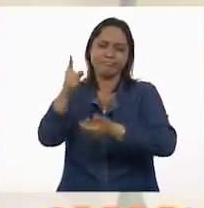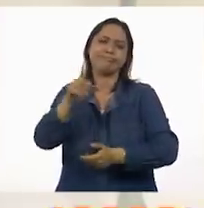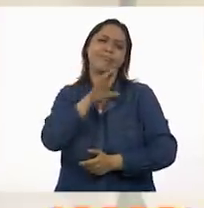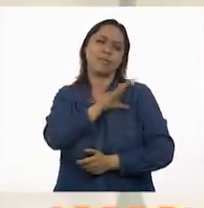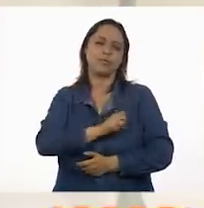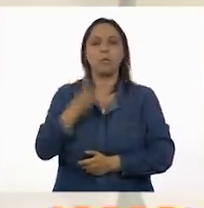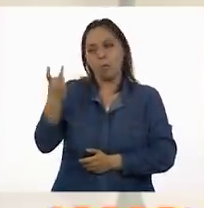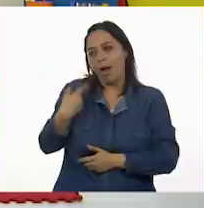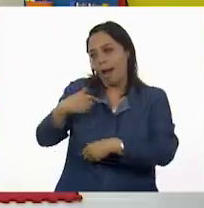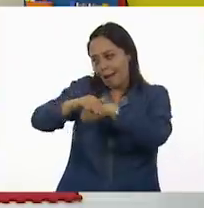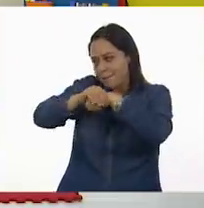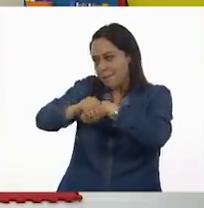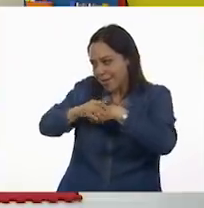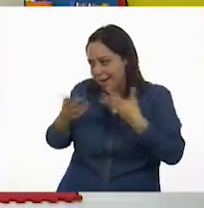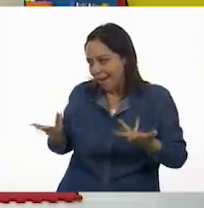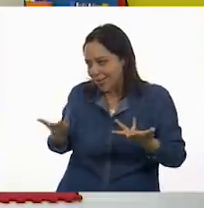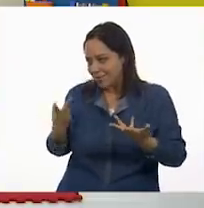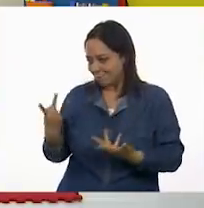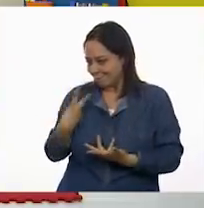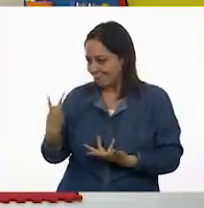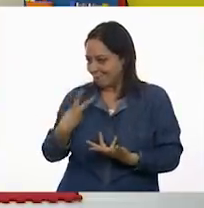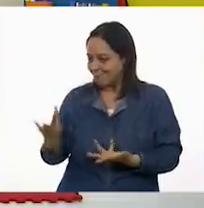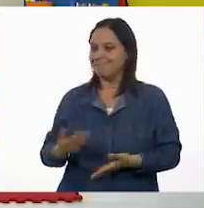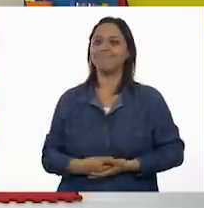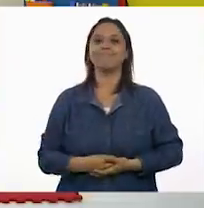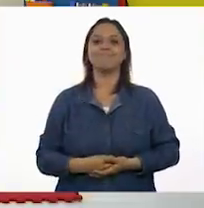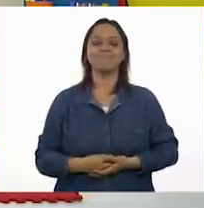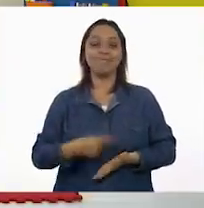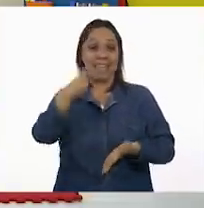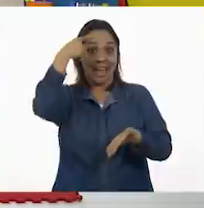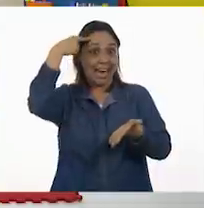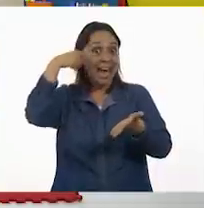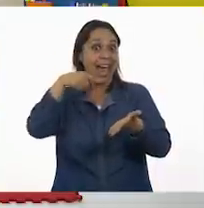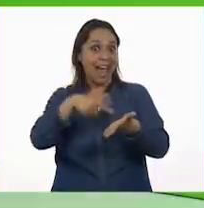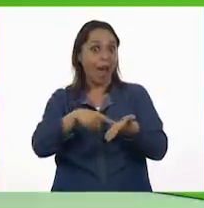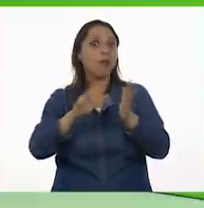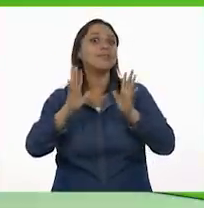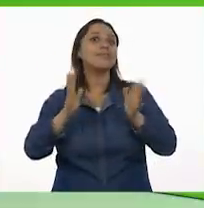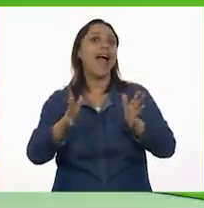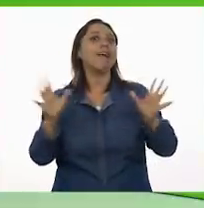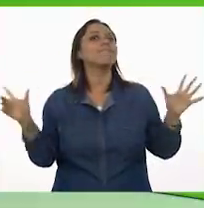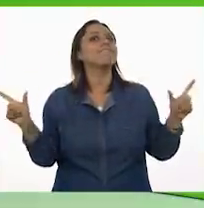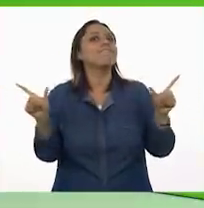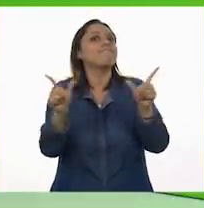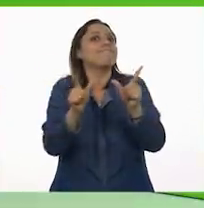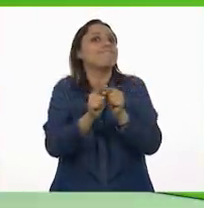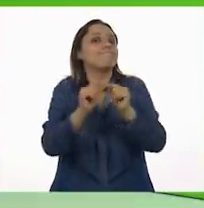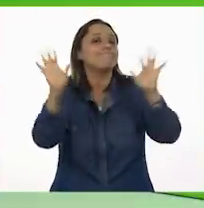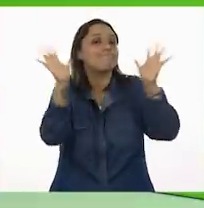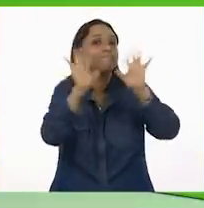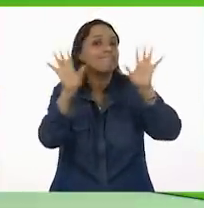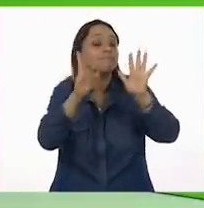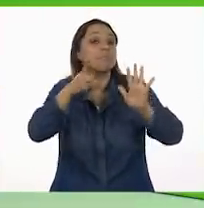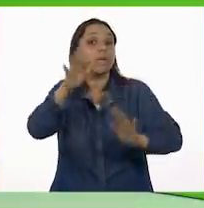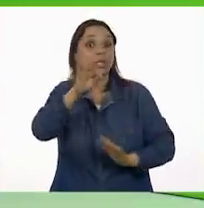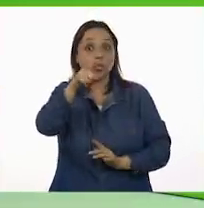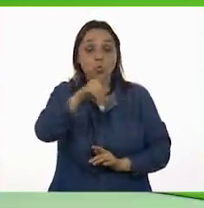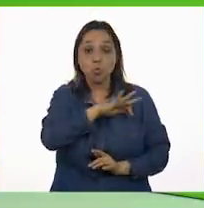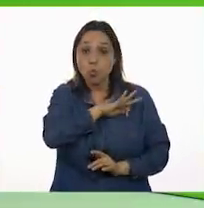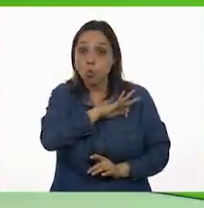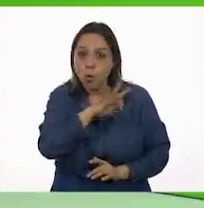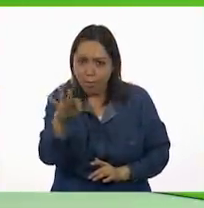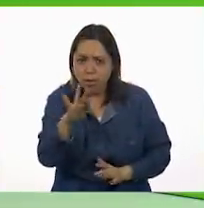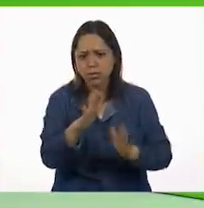las amigas. Ah. Creo que llegó el momento de despedirnos. ¡Ey! Pero antes de irnos, si te es posible,